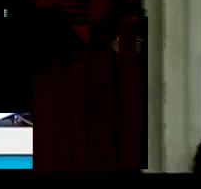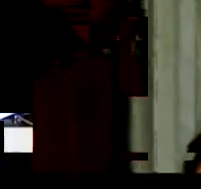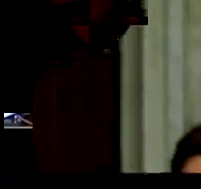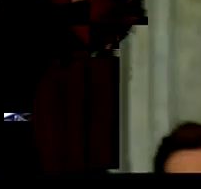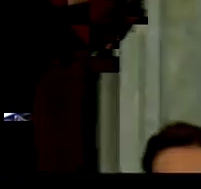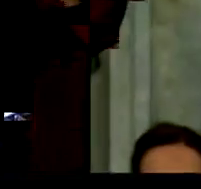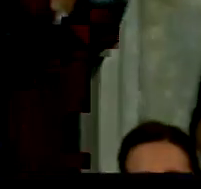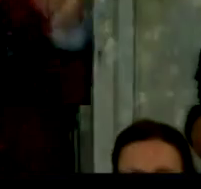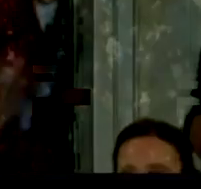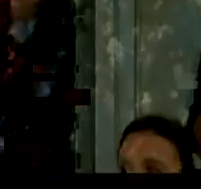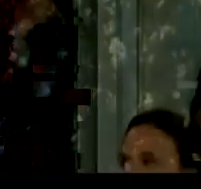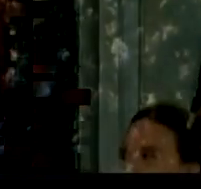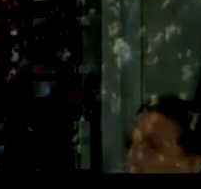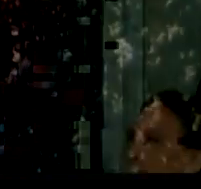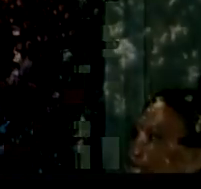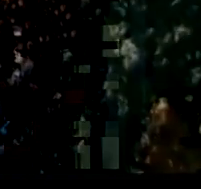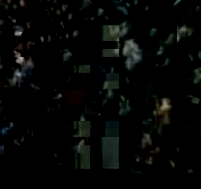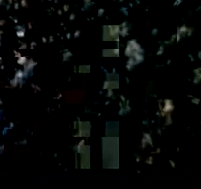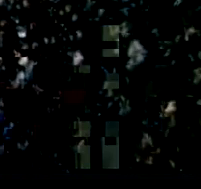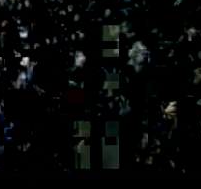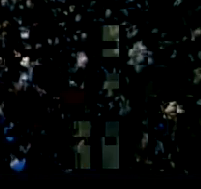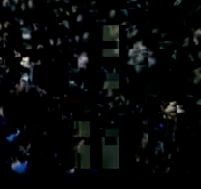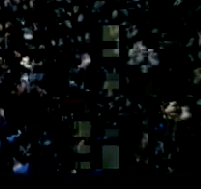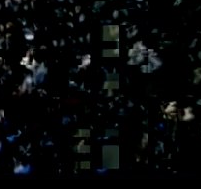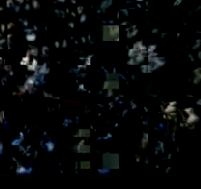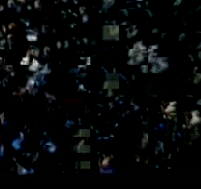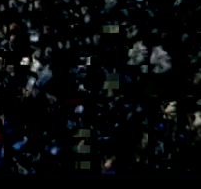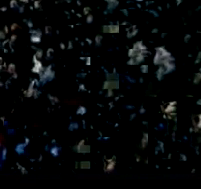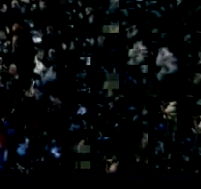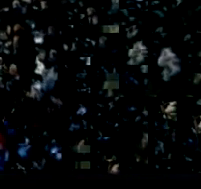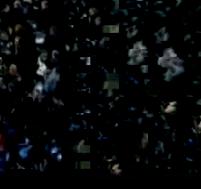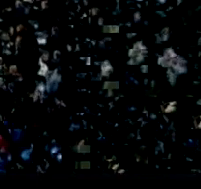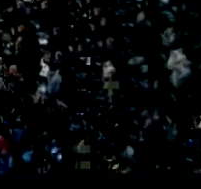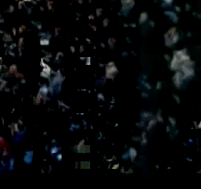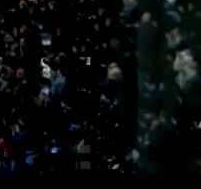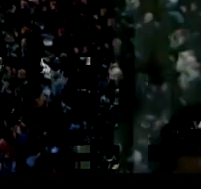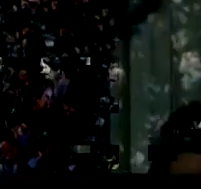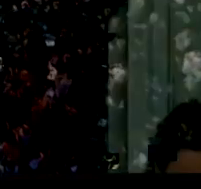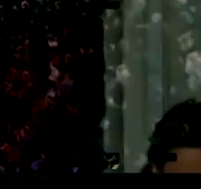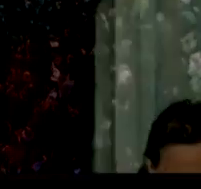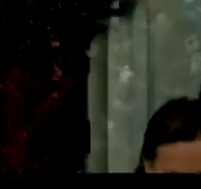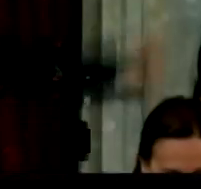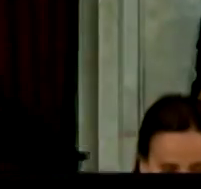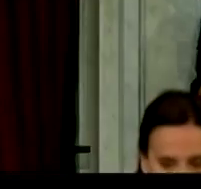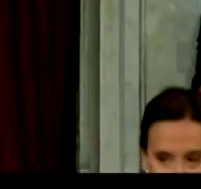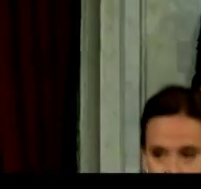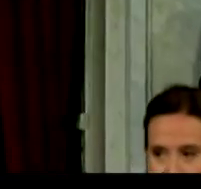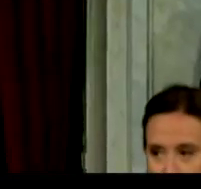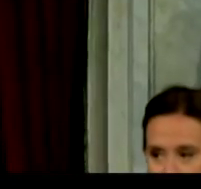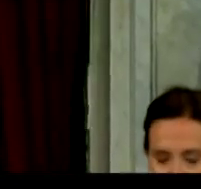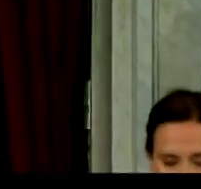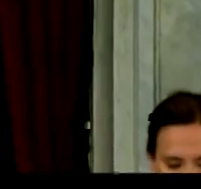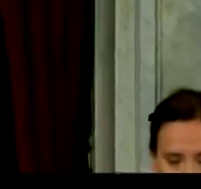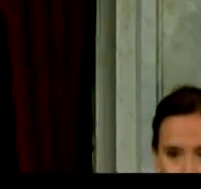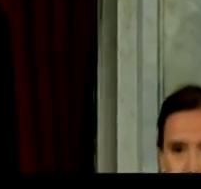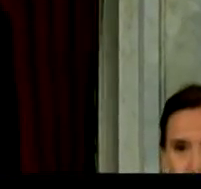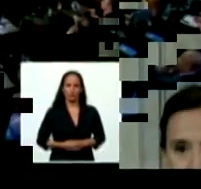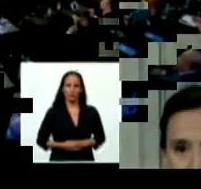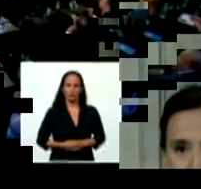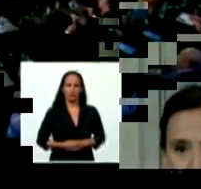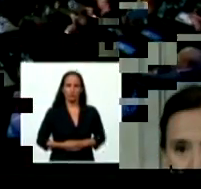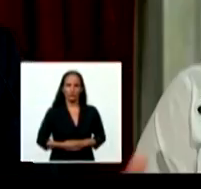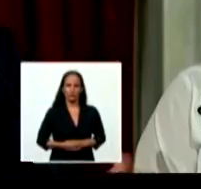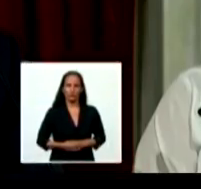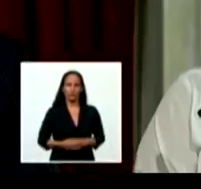un pasado catastrófico que Argentina condujo a la crisis de la deuda de principios del siglo, resuelta con las negociaciones del